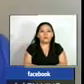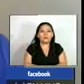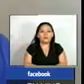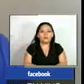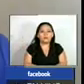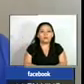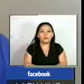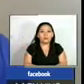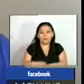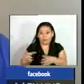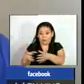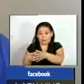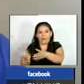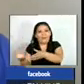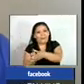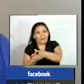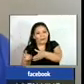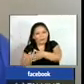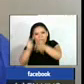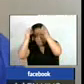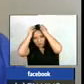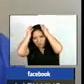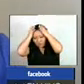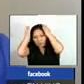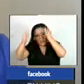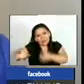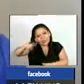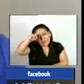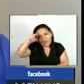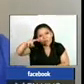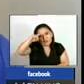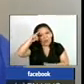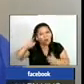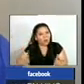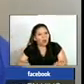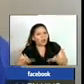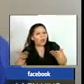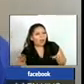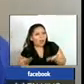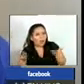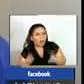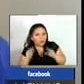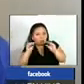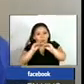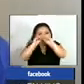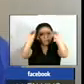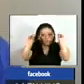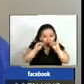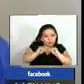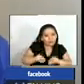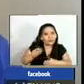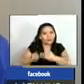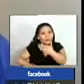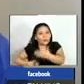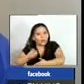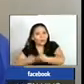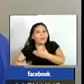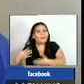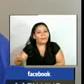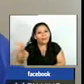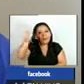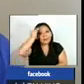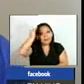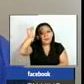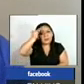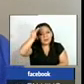Y un grupo de científicos trabaja arduamente en la creación y en la aplicación de nuevas tecnologías para conocer un poco